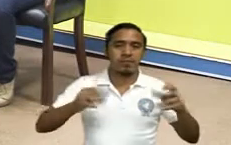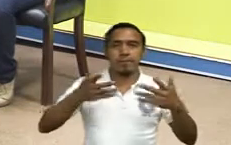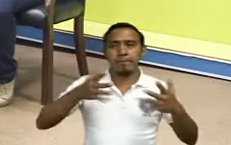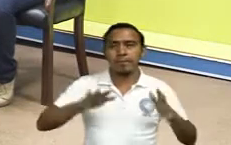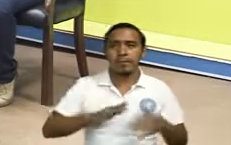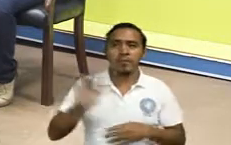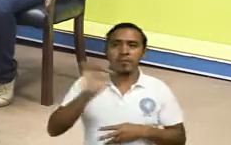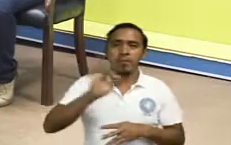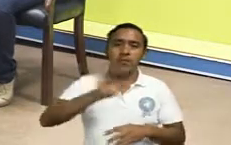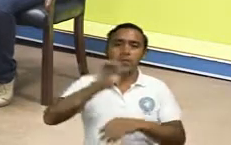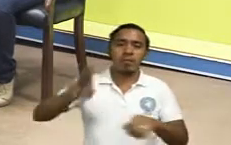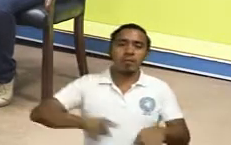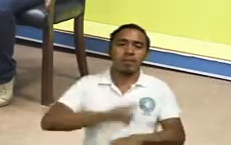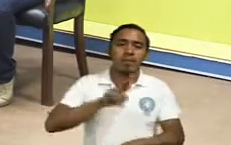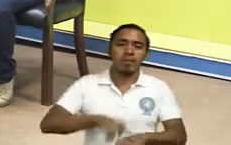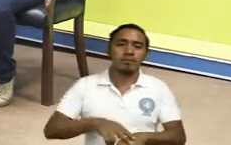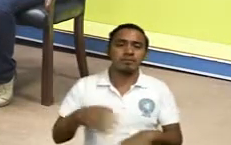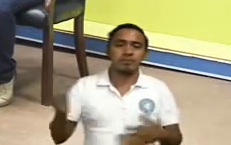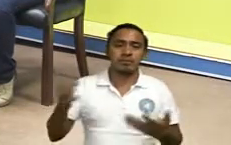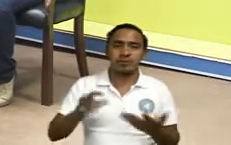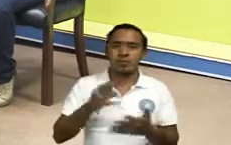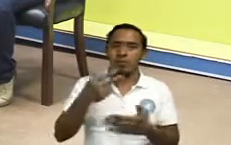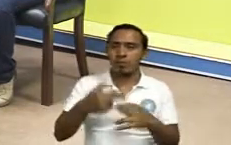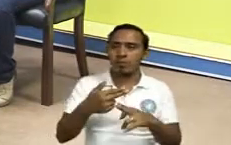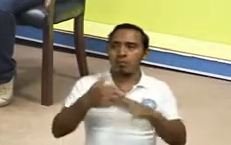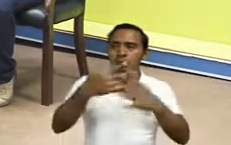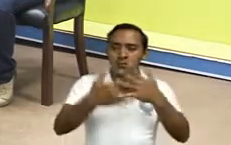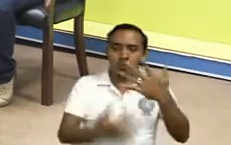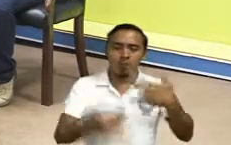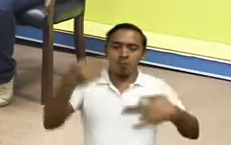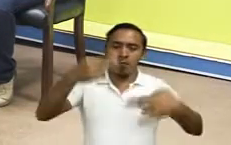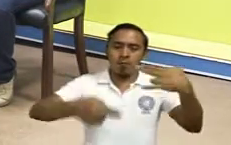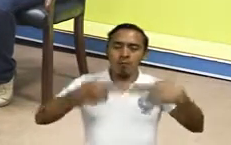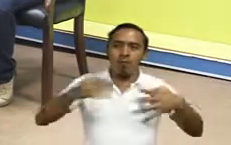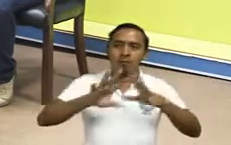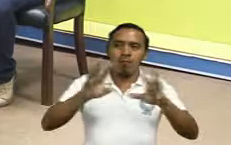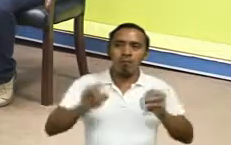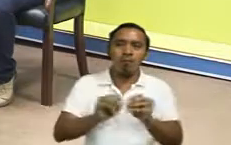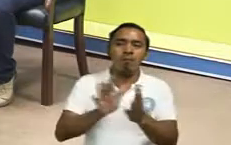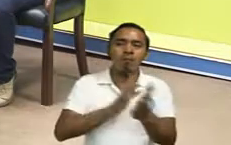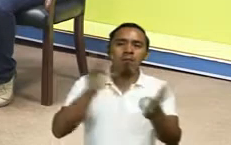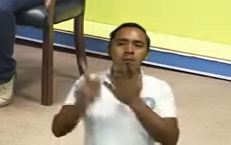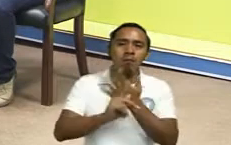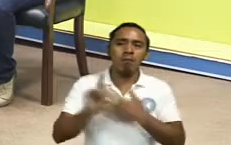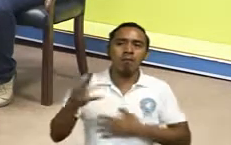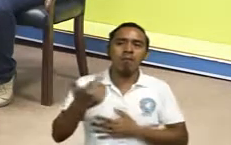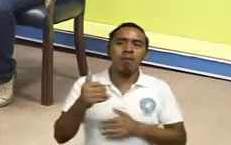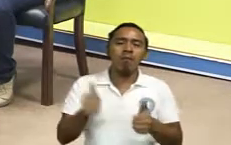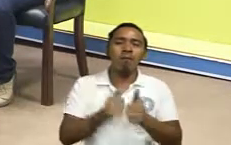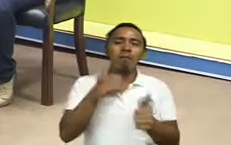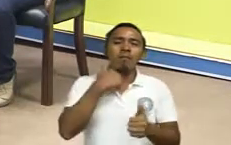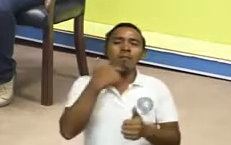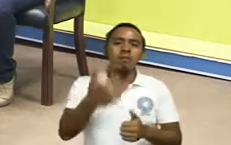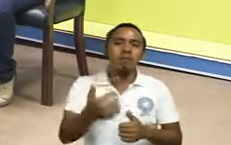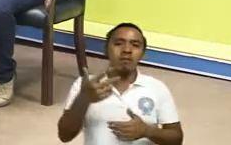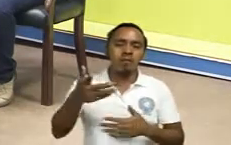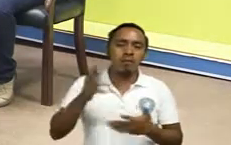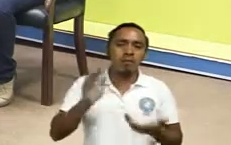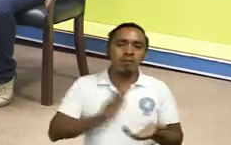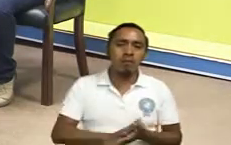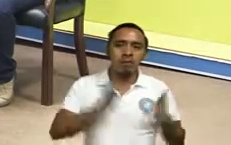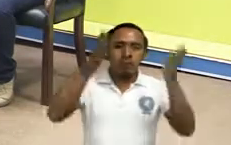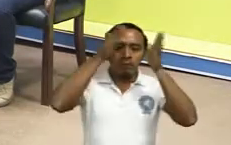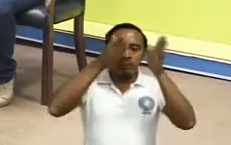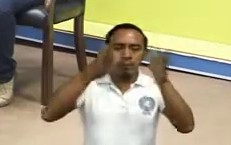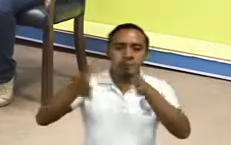Hablando al nivel nacional, ¿cuál es ese registro que tiene el programa Todos con Voz, que ve esta parte, que atiende